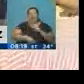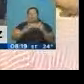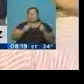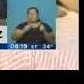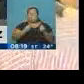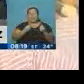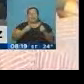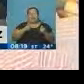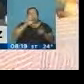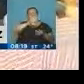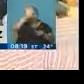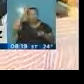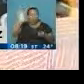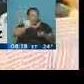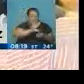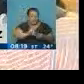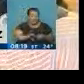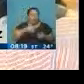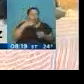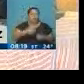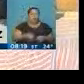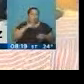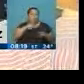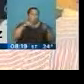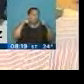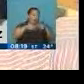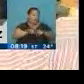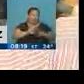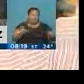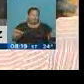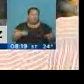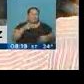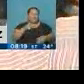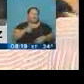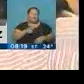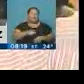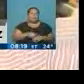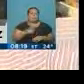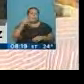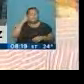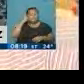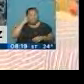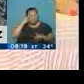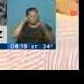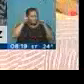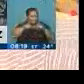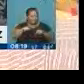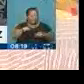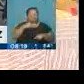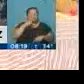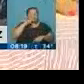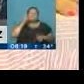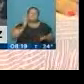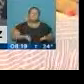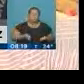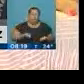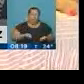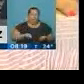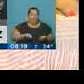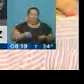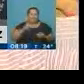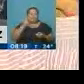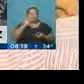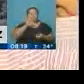que puedan las provincias cumplir con ese objetivo. El pensamiento está puesto en ello. Si hay una orden